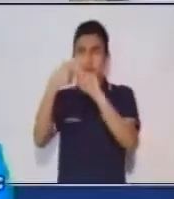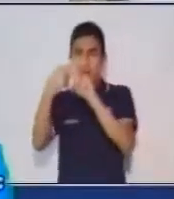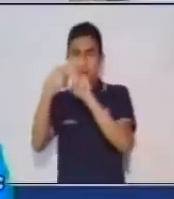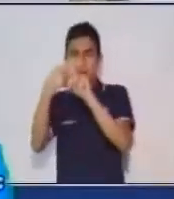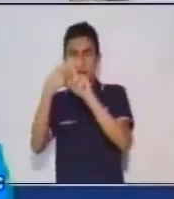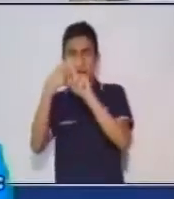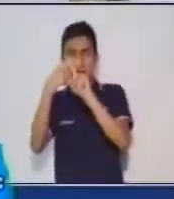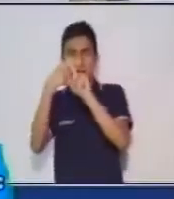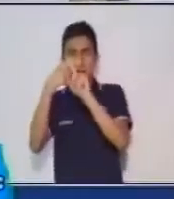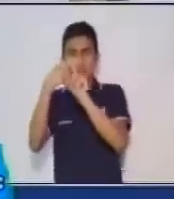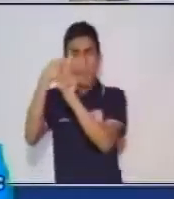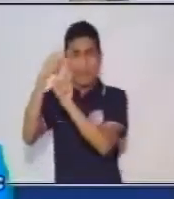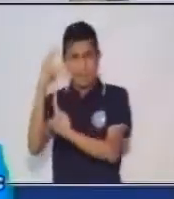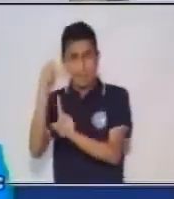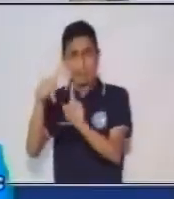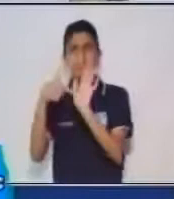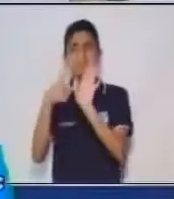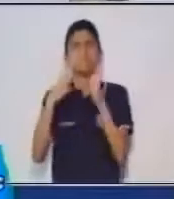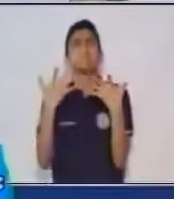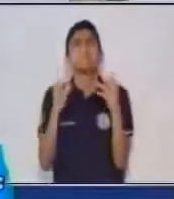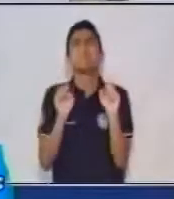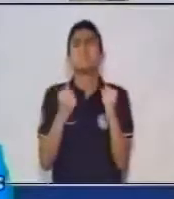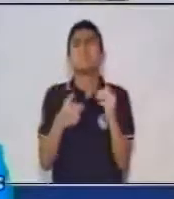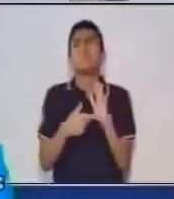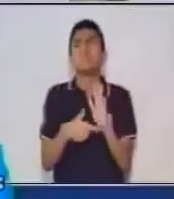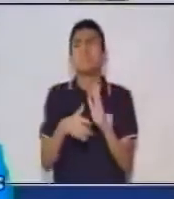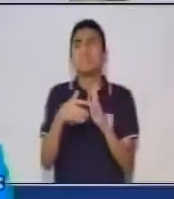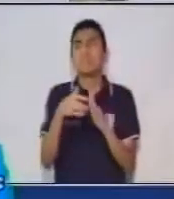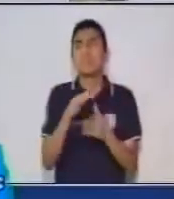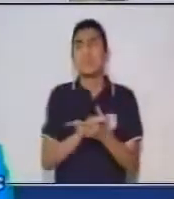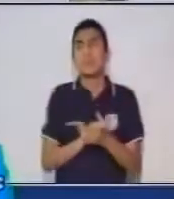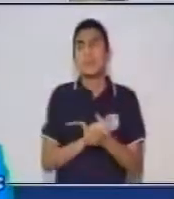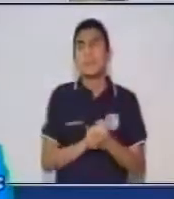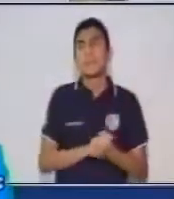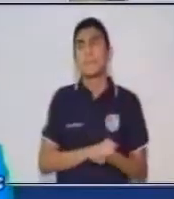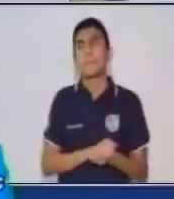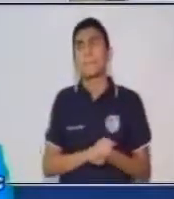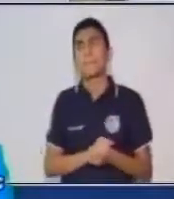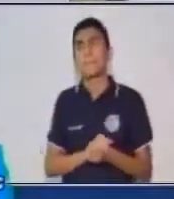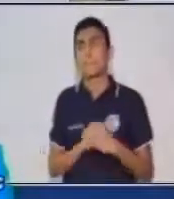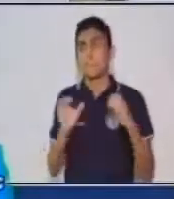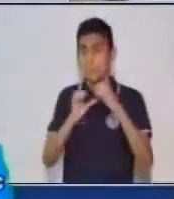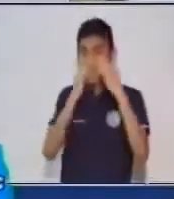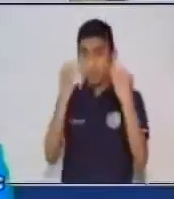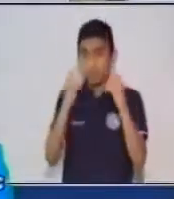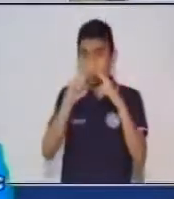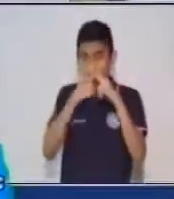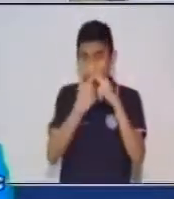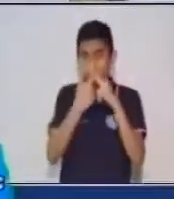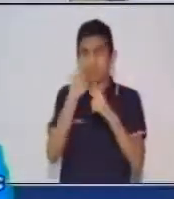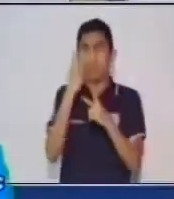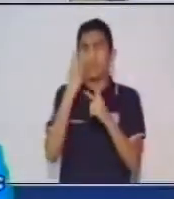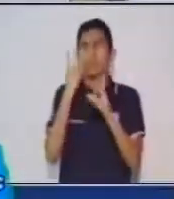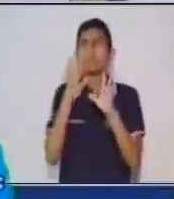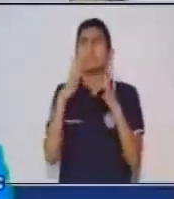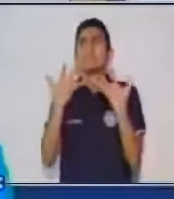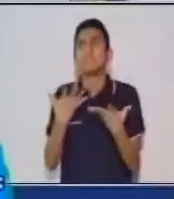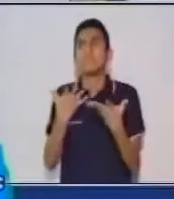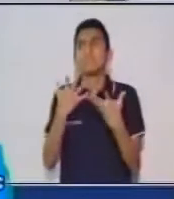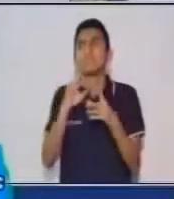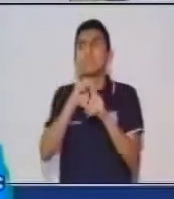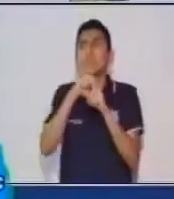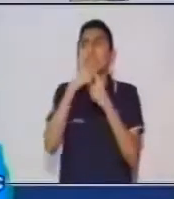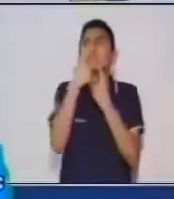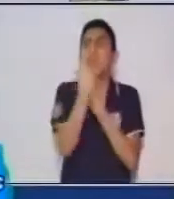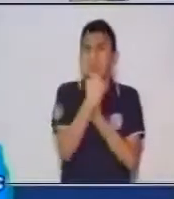c. Vamos a factorizar los trinomios de esta forma. Entonces, empecemos viendo la